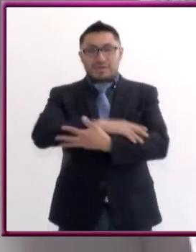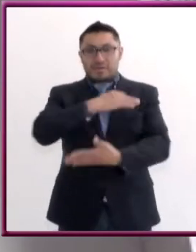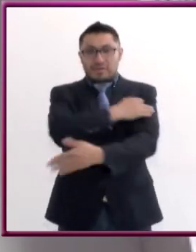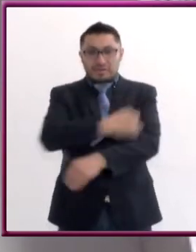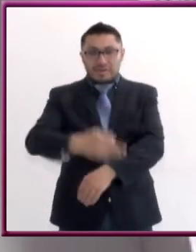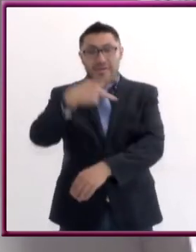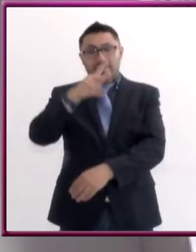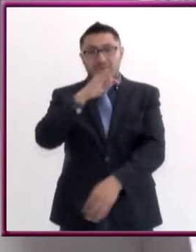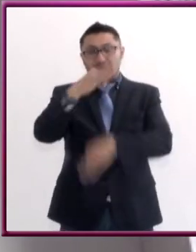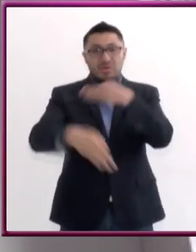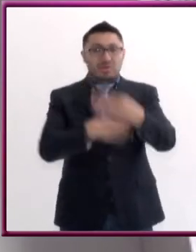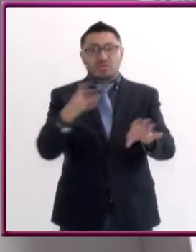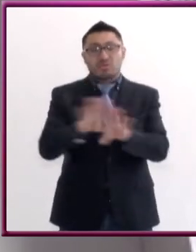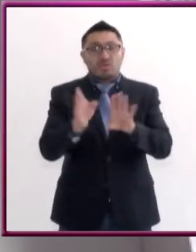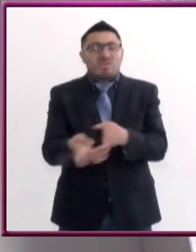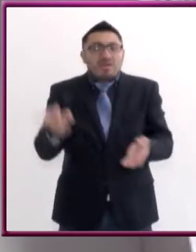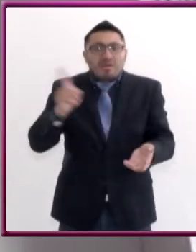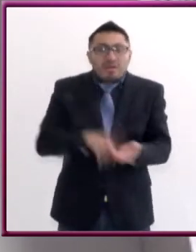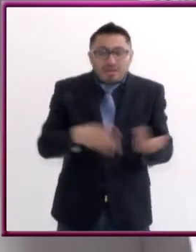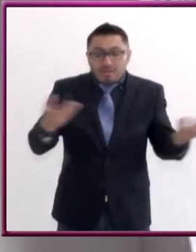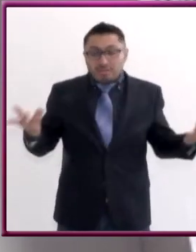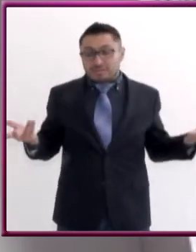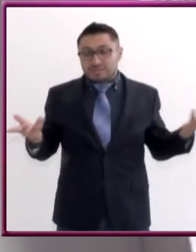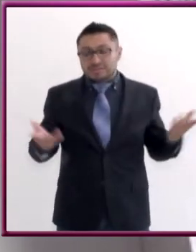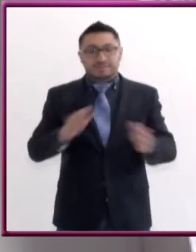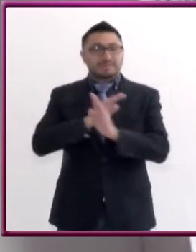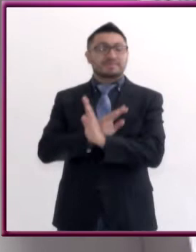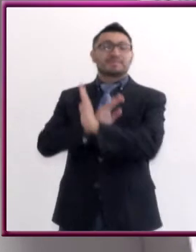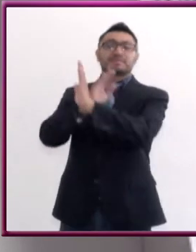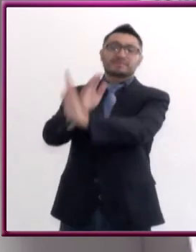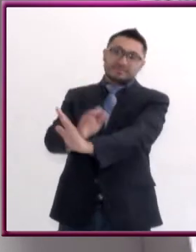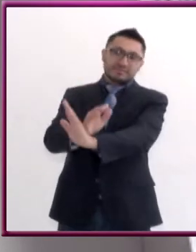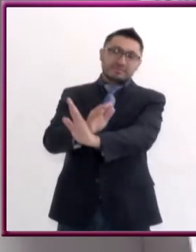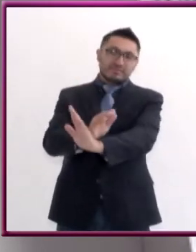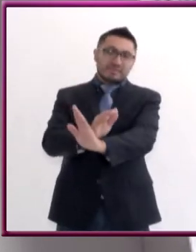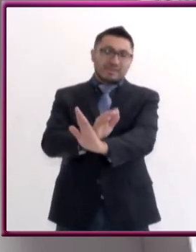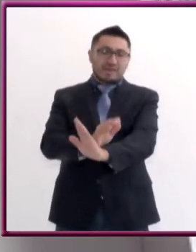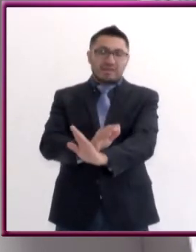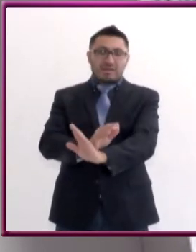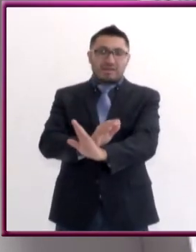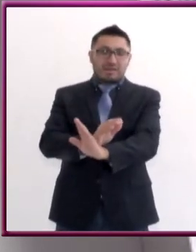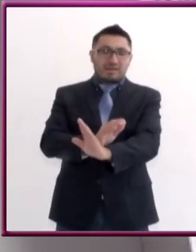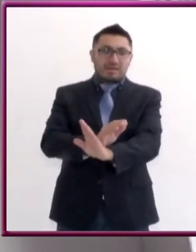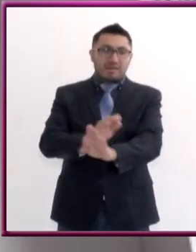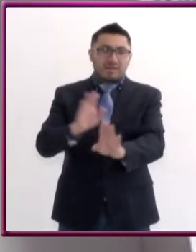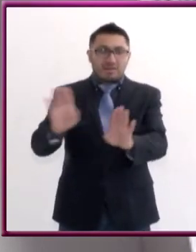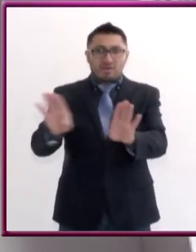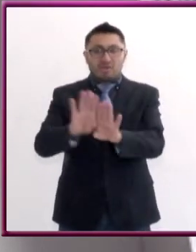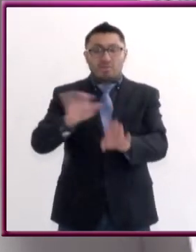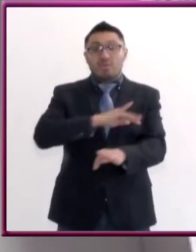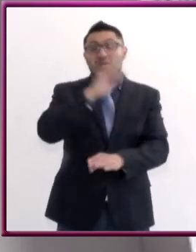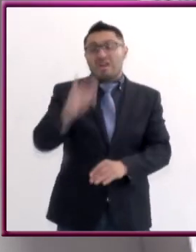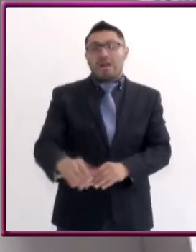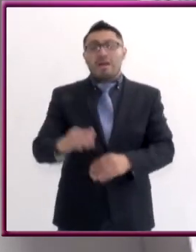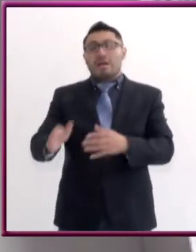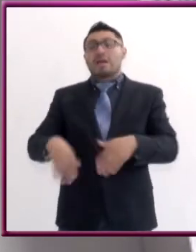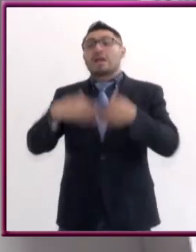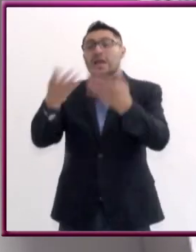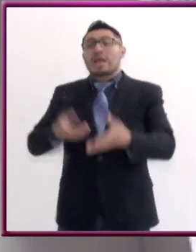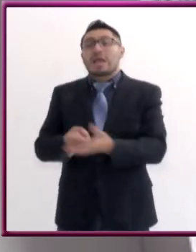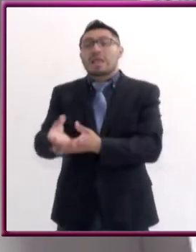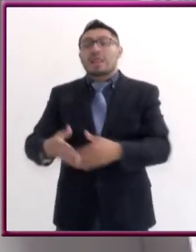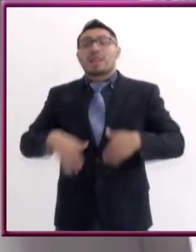ella en función de evitar la amenaza de la muerte,